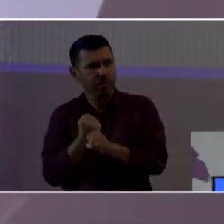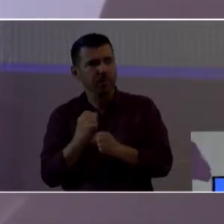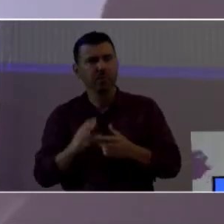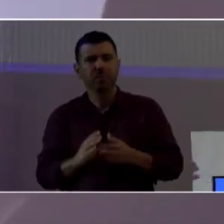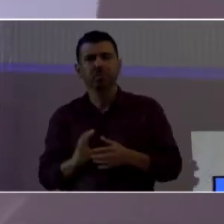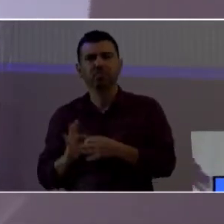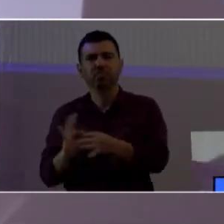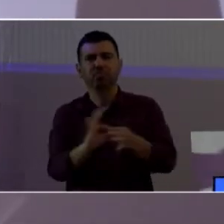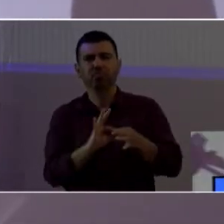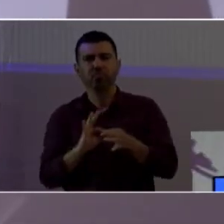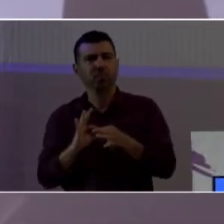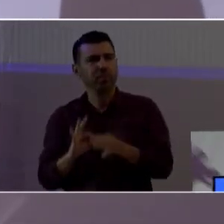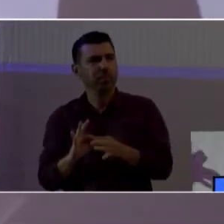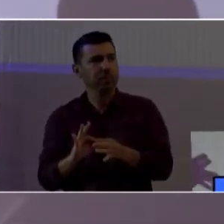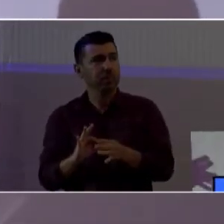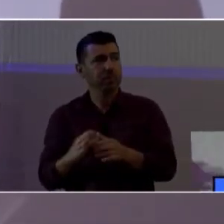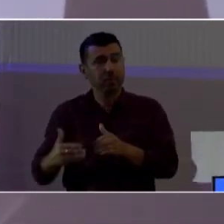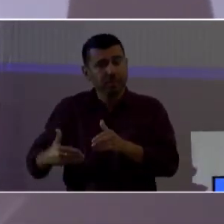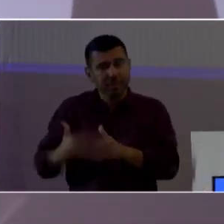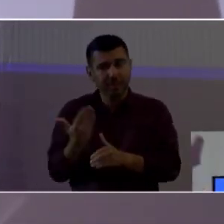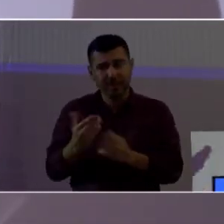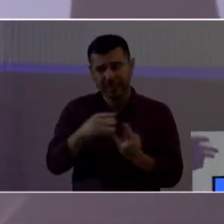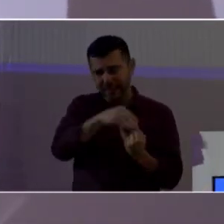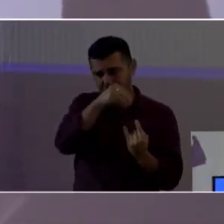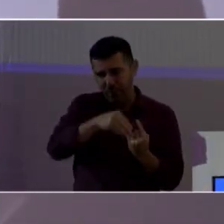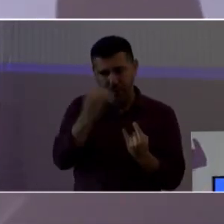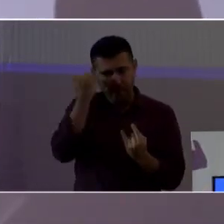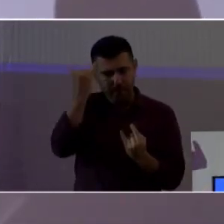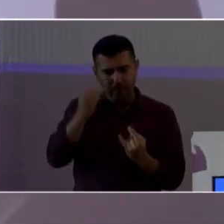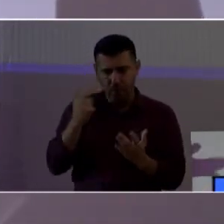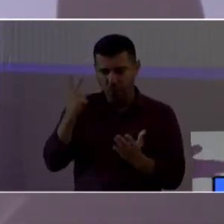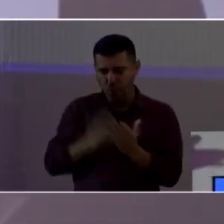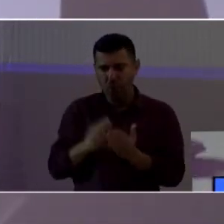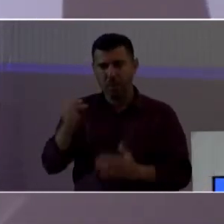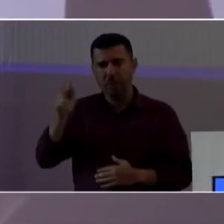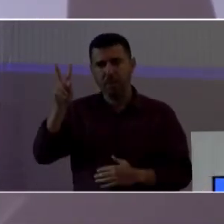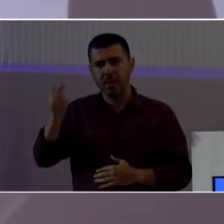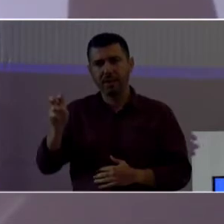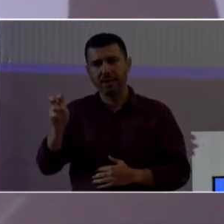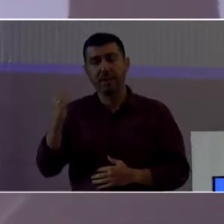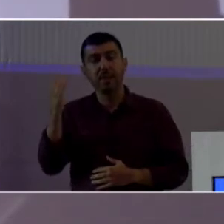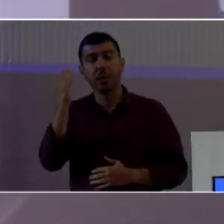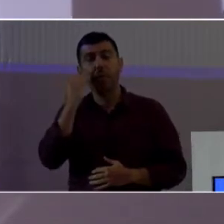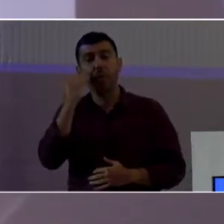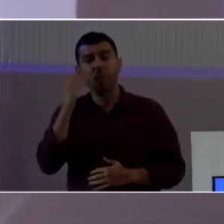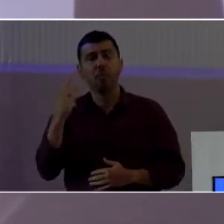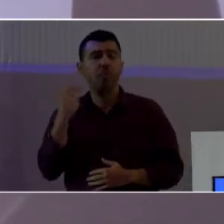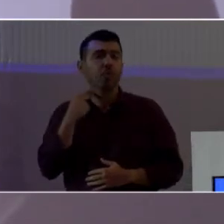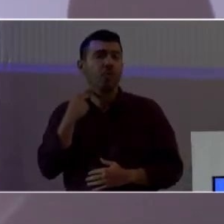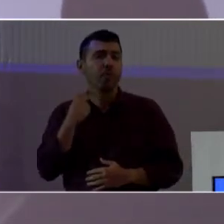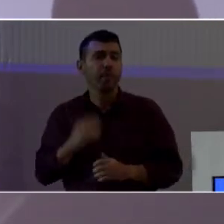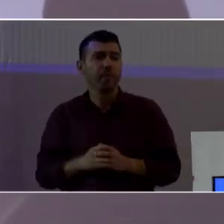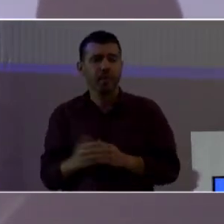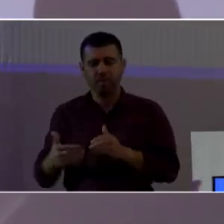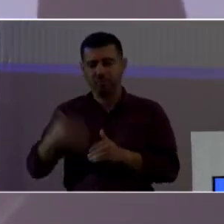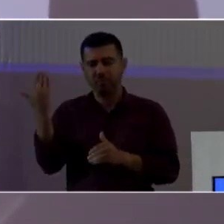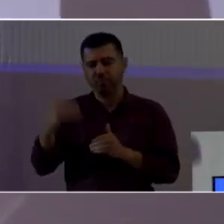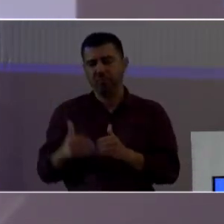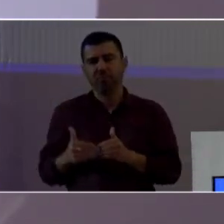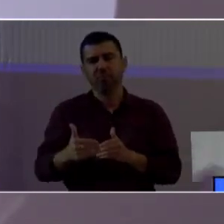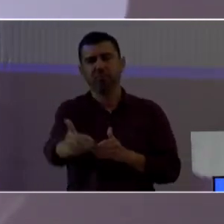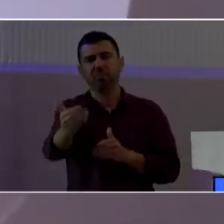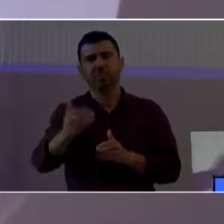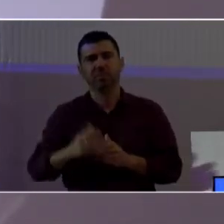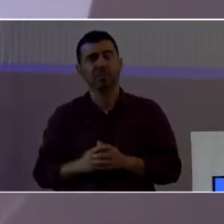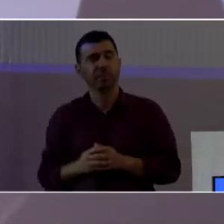para conformarla en el año 2017, en noviembre. La creamos y a partir de allí, entonces, en el